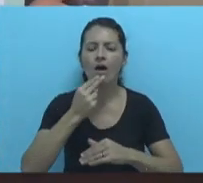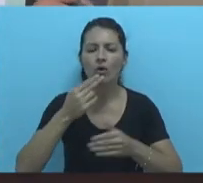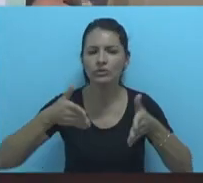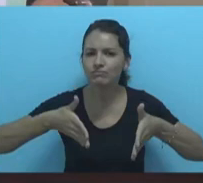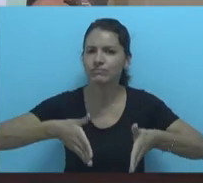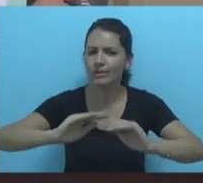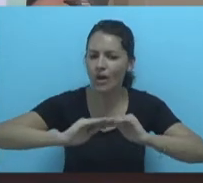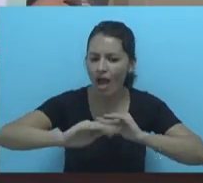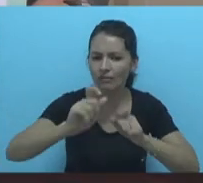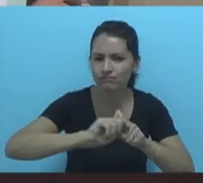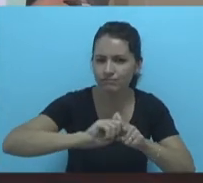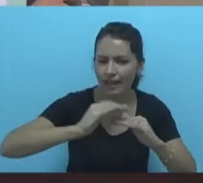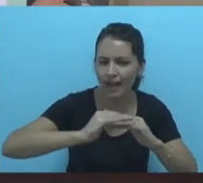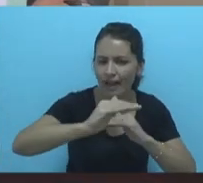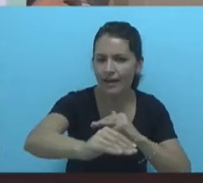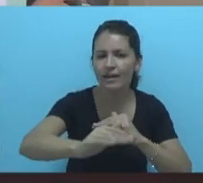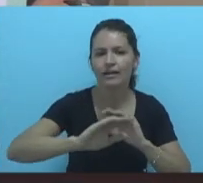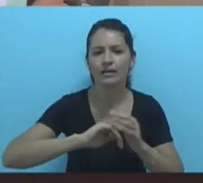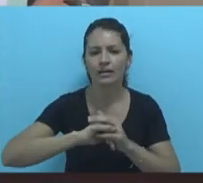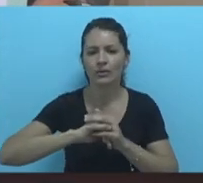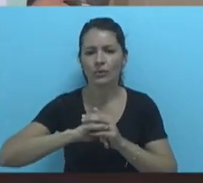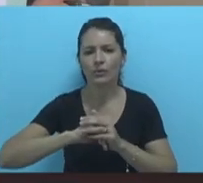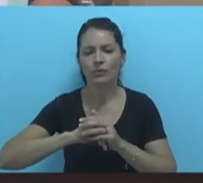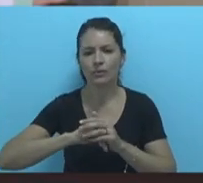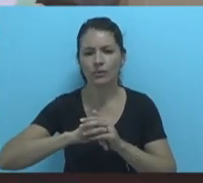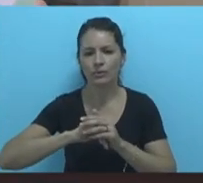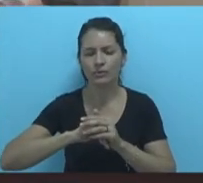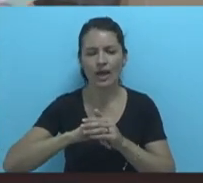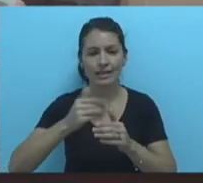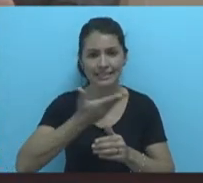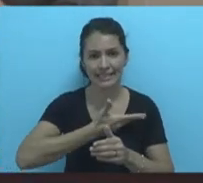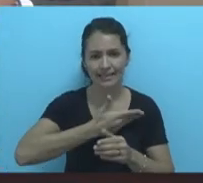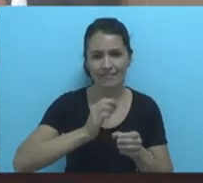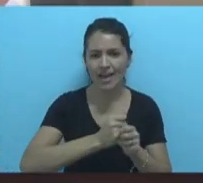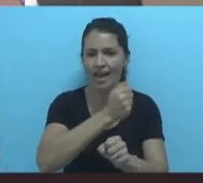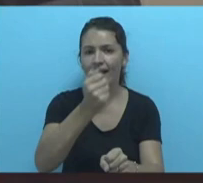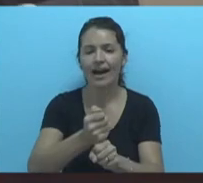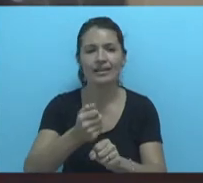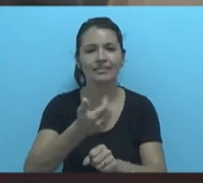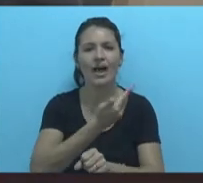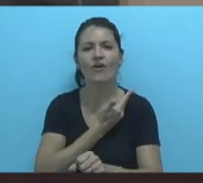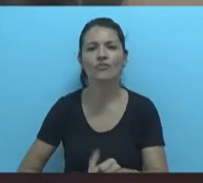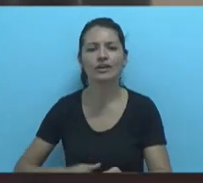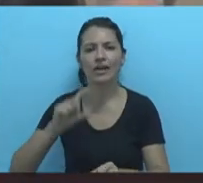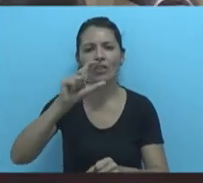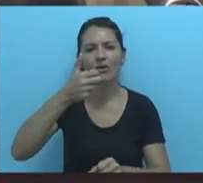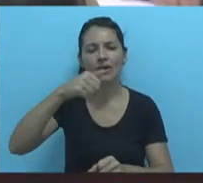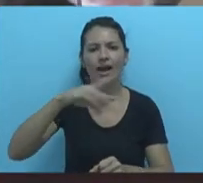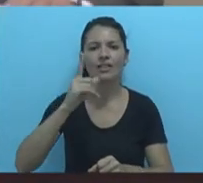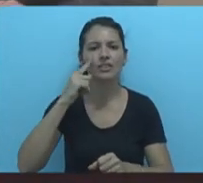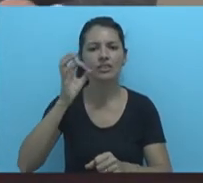tramo comprendido entre la ciudad de Santa Fe y la localidad de Gobernador Candioti, Departamento de la Capital. A consideración